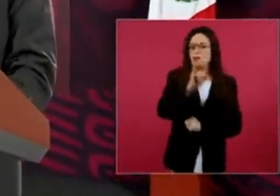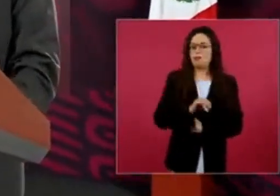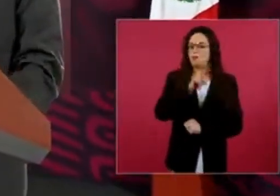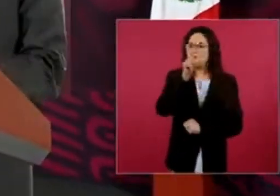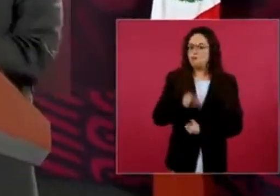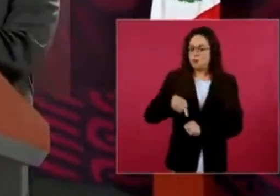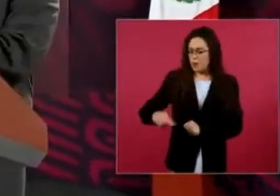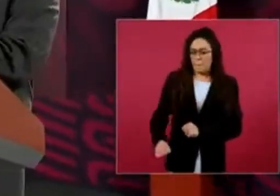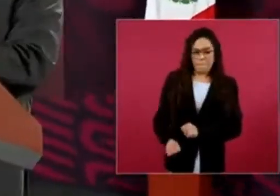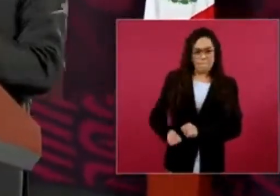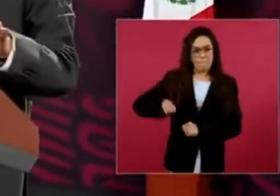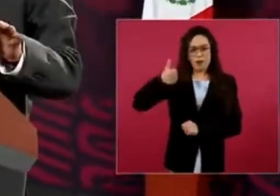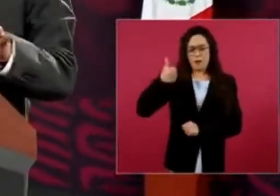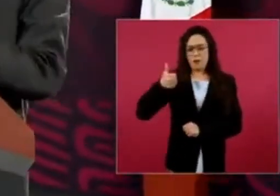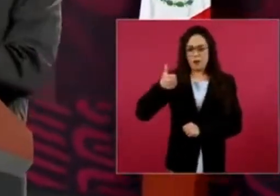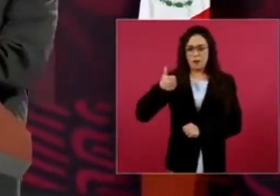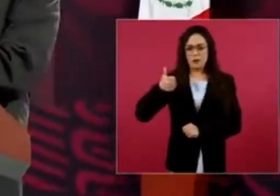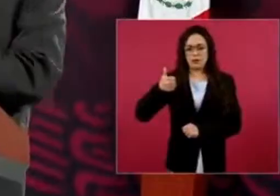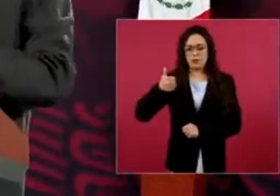Hemos llevado a cabo